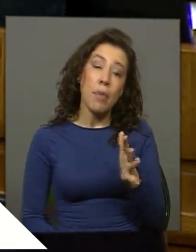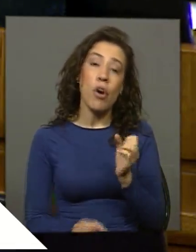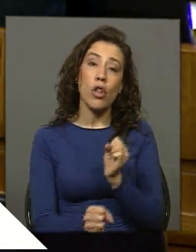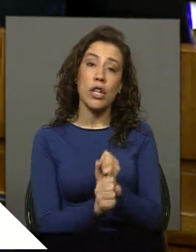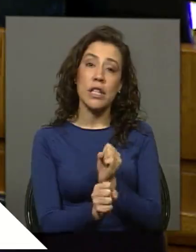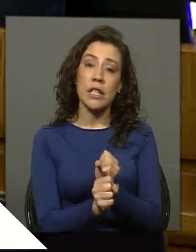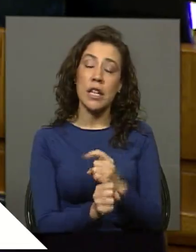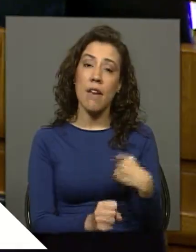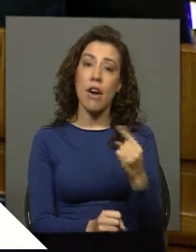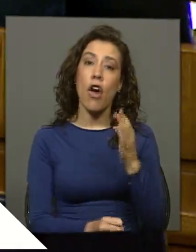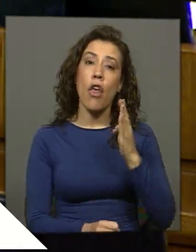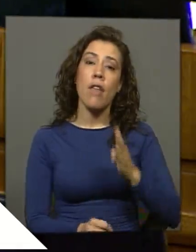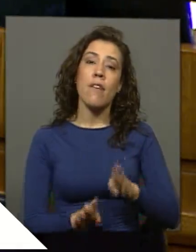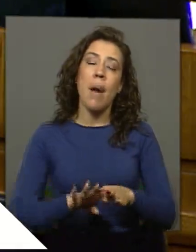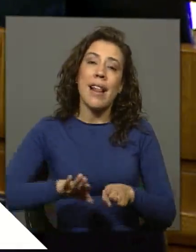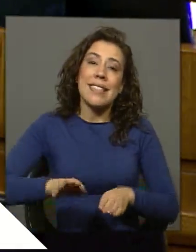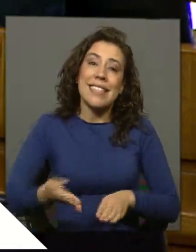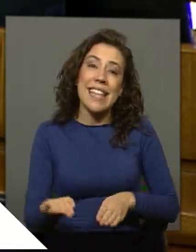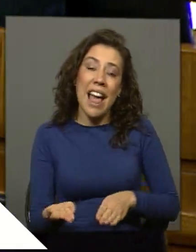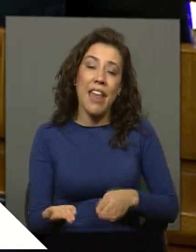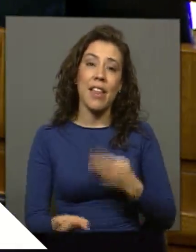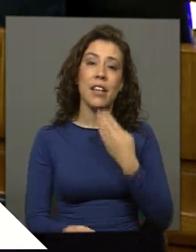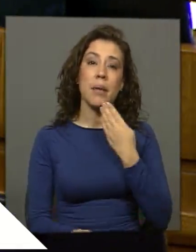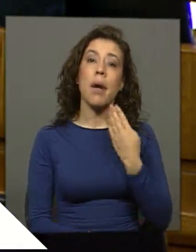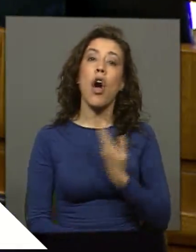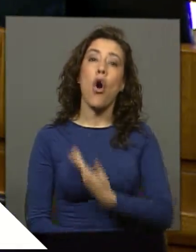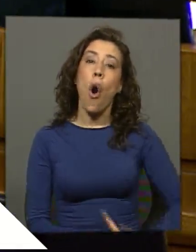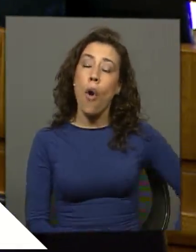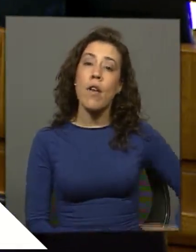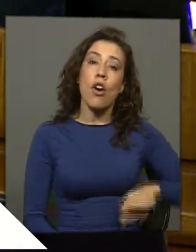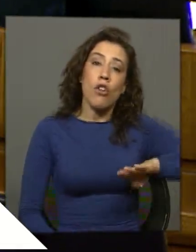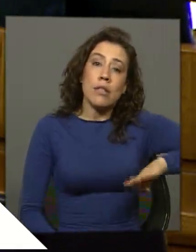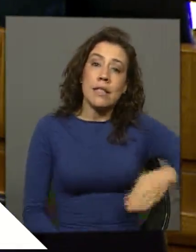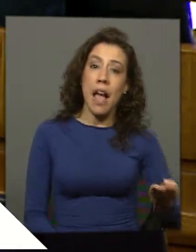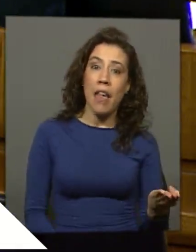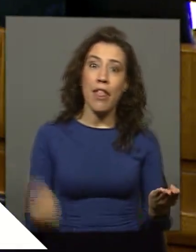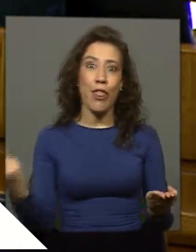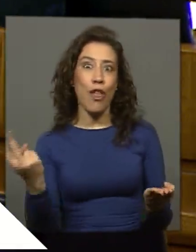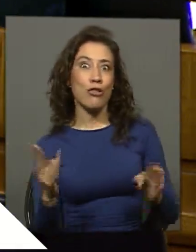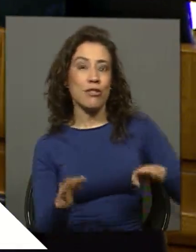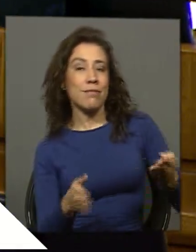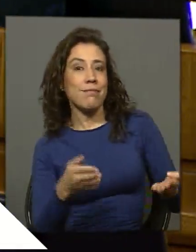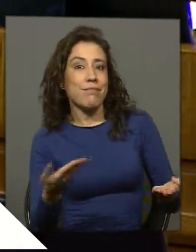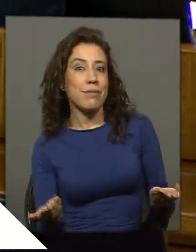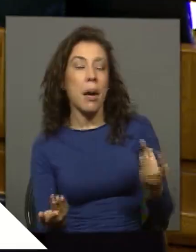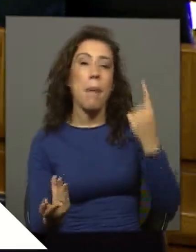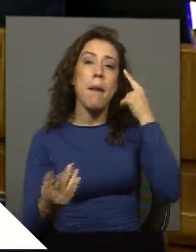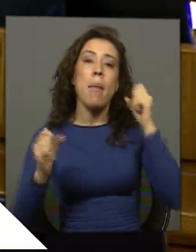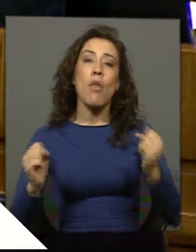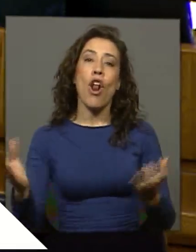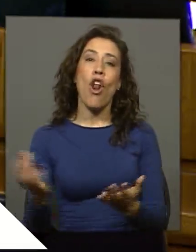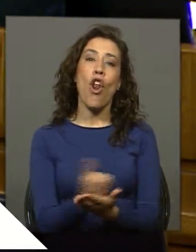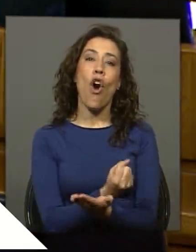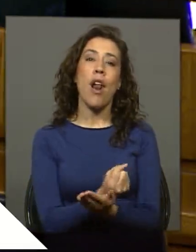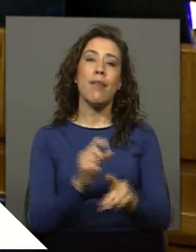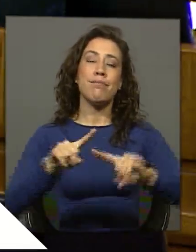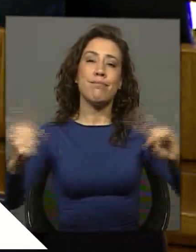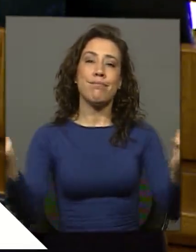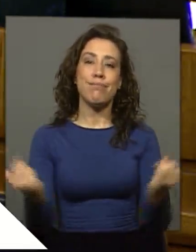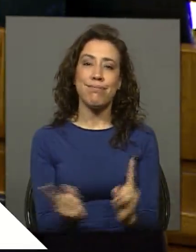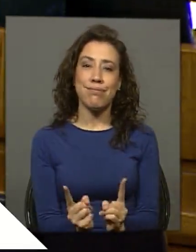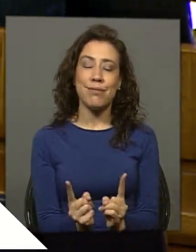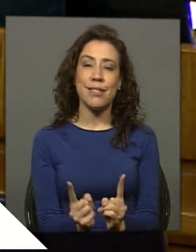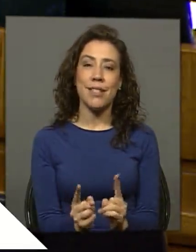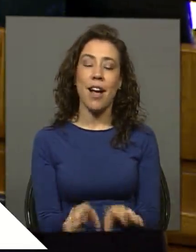trabajadores tuvieron que ceder como también así el gobierno tuvo que ceder en algunos de los elementos para poder llegar a una síntesis que finalmente